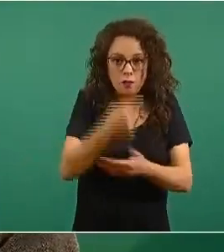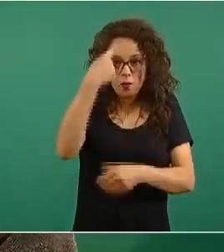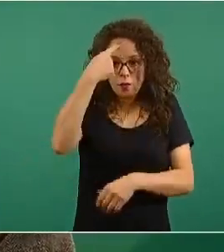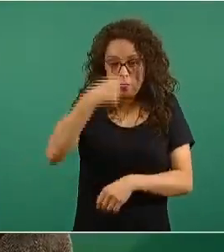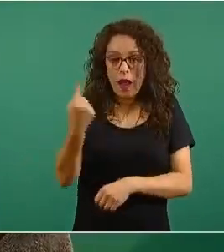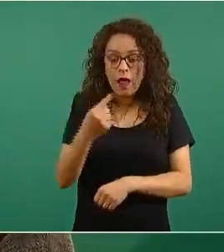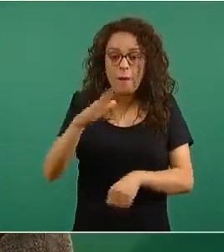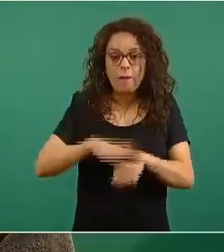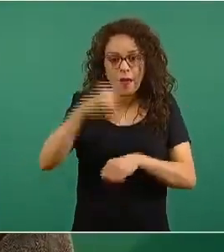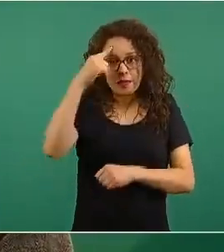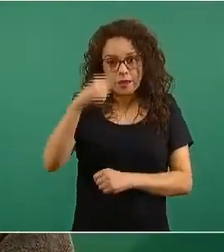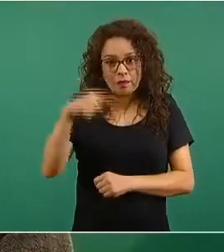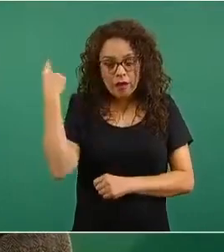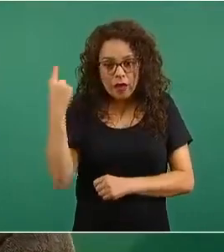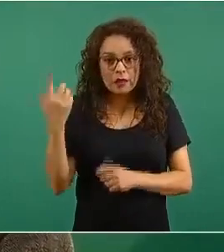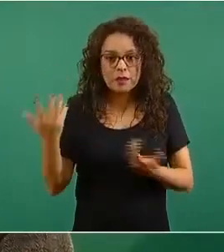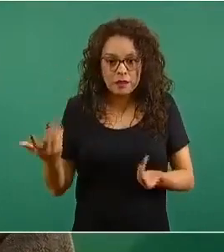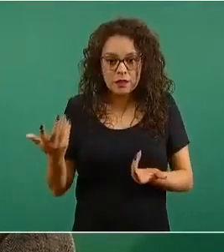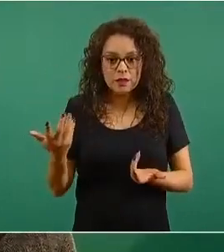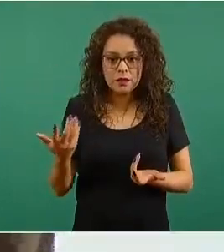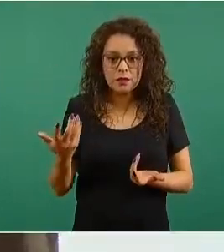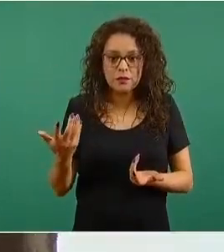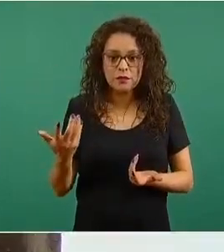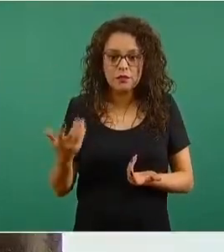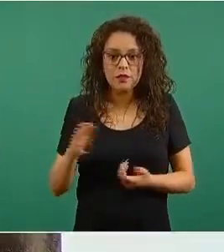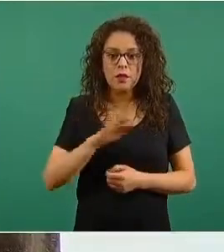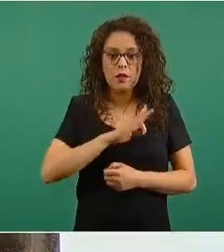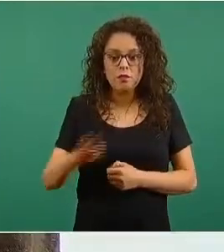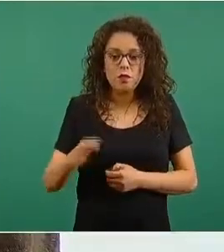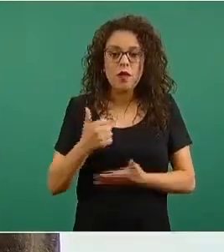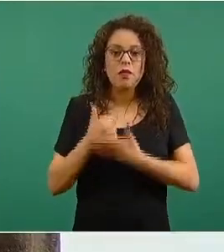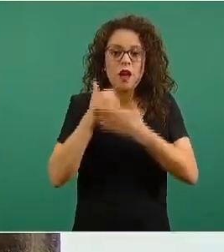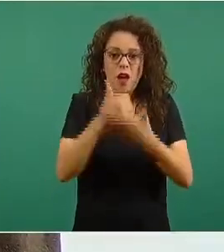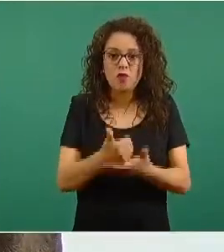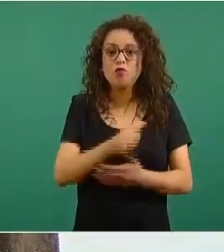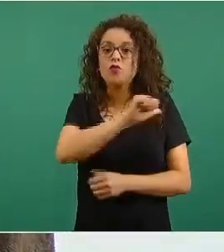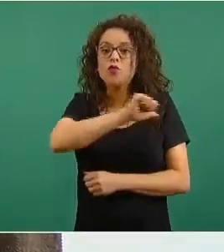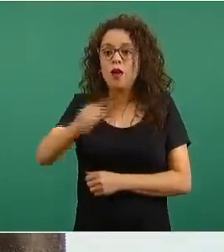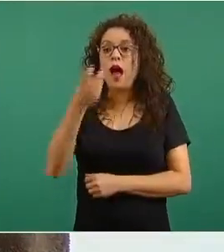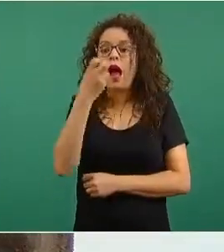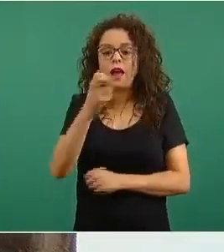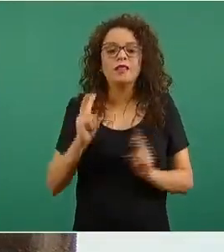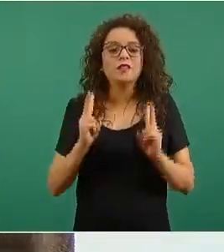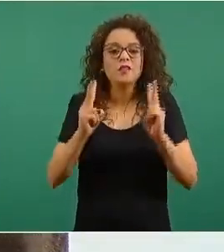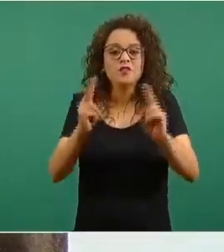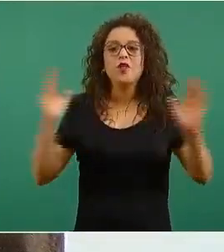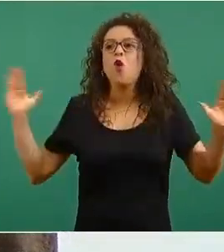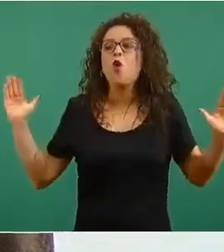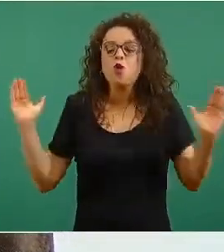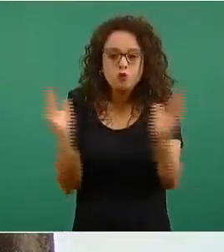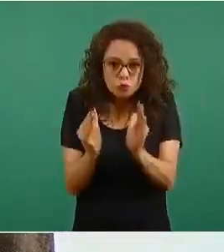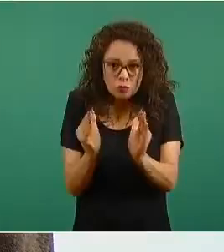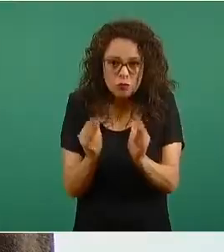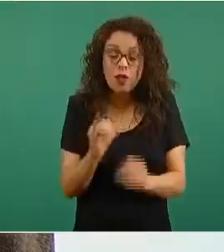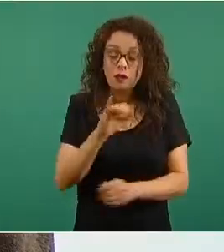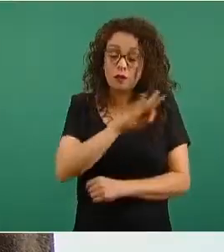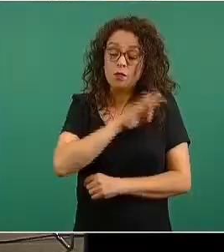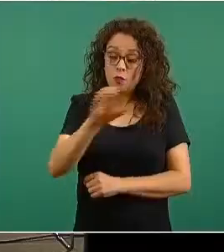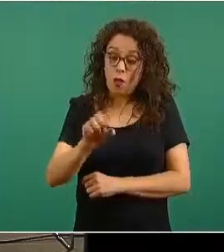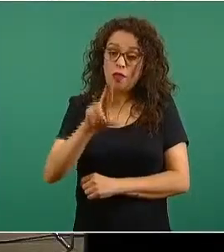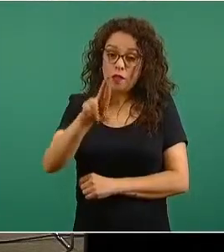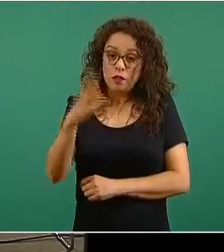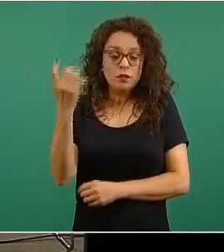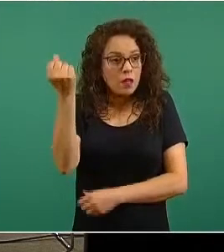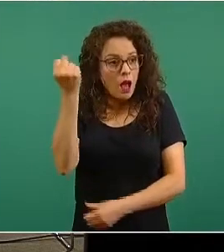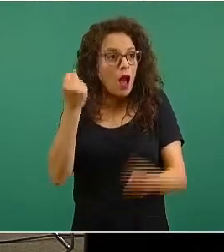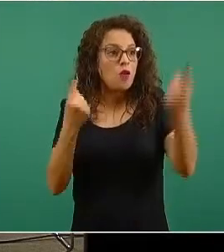precisamente vencer estos retos que enfrentan las funerarias pequeñas. Puede ocurrir definitivamente que empiece a haber en